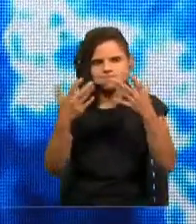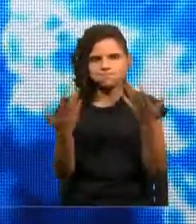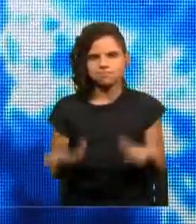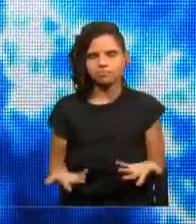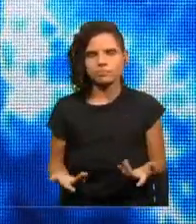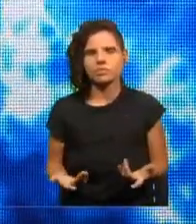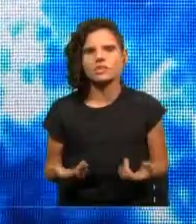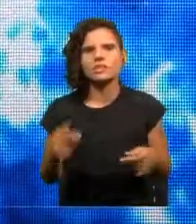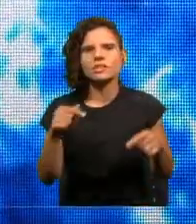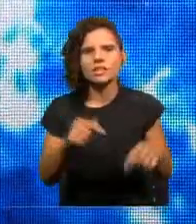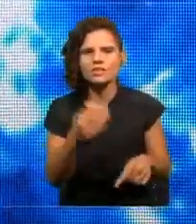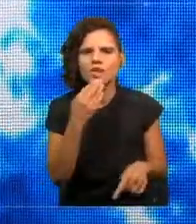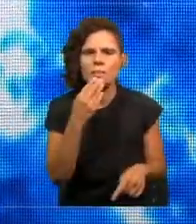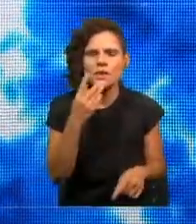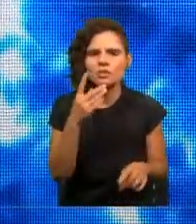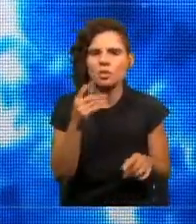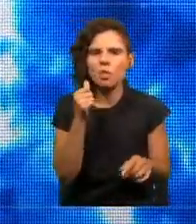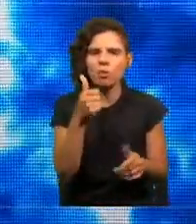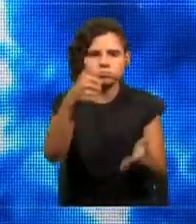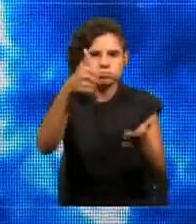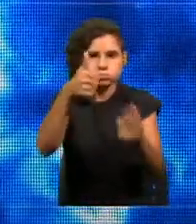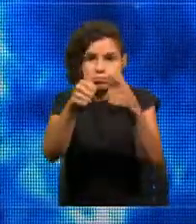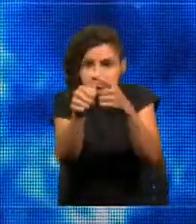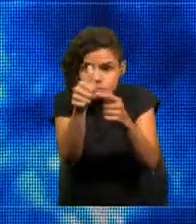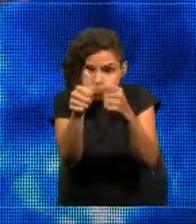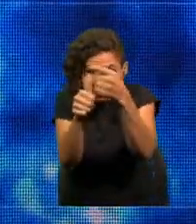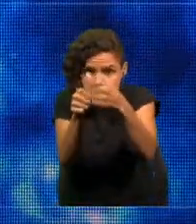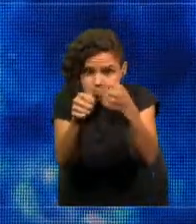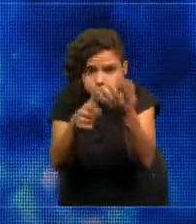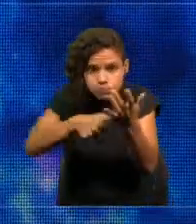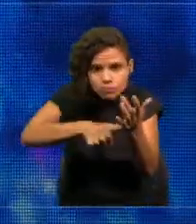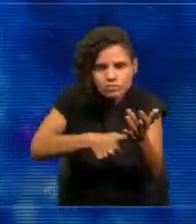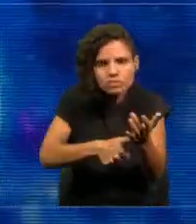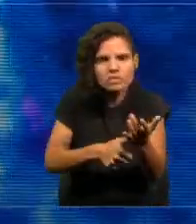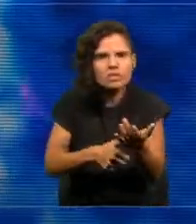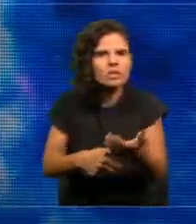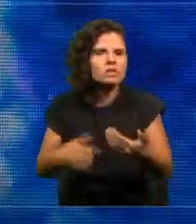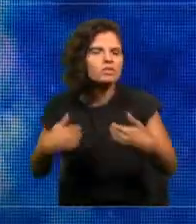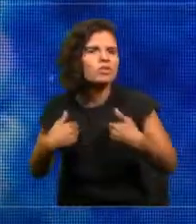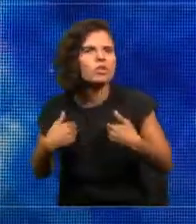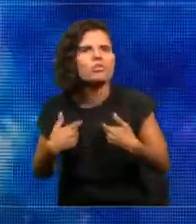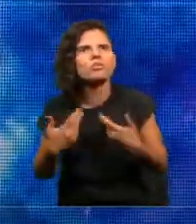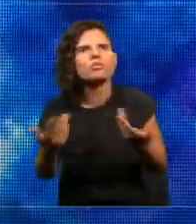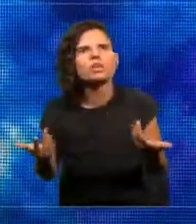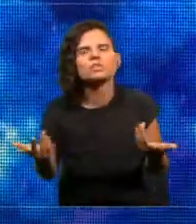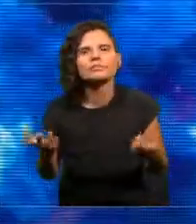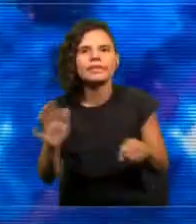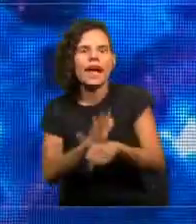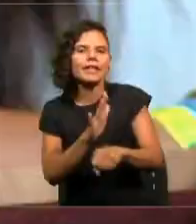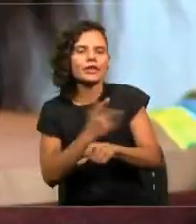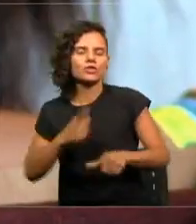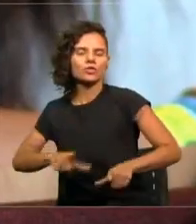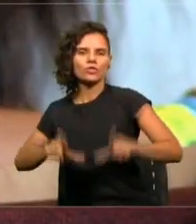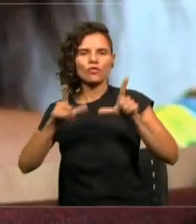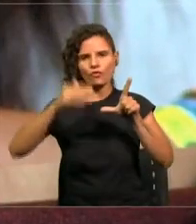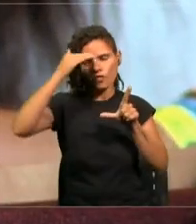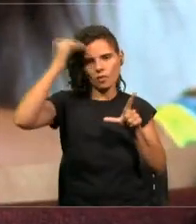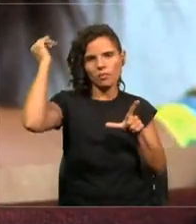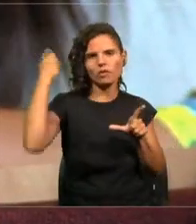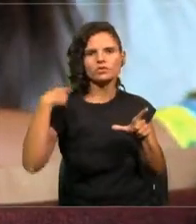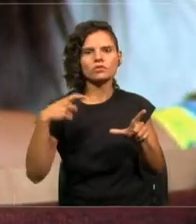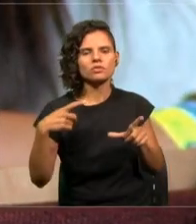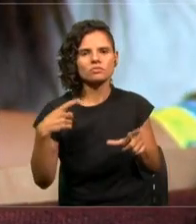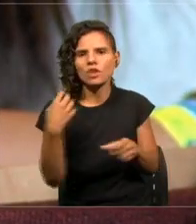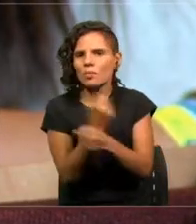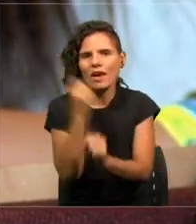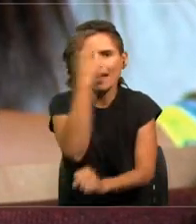parte de la huella digital y que aunque fuéramos nicolas cage en encontra cara no podemos cambiarlo